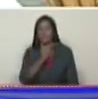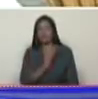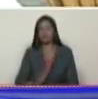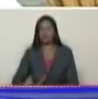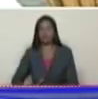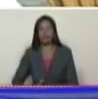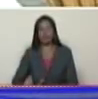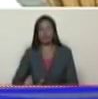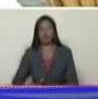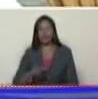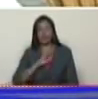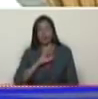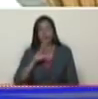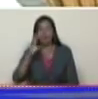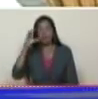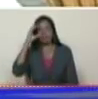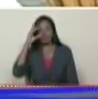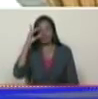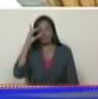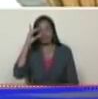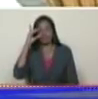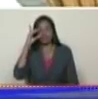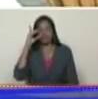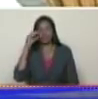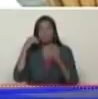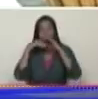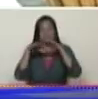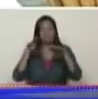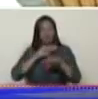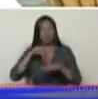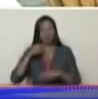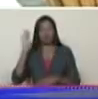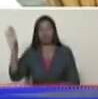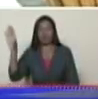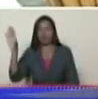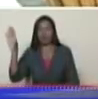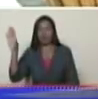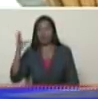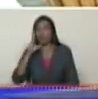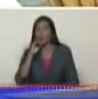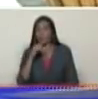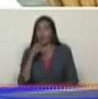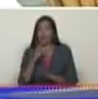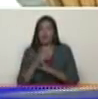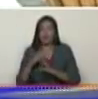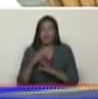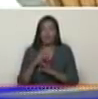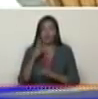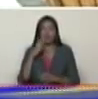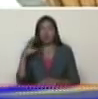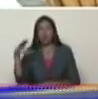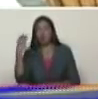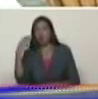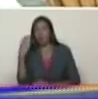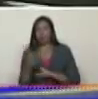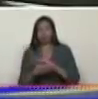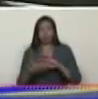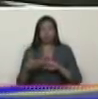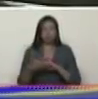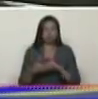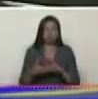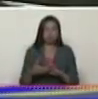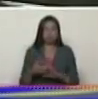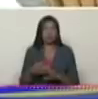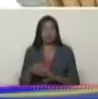Rodríguez, ha bendito nuestro país, que no tiene que padecer lo que padece Colombia, lo que